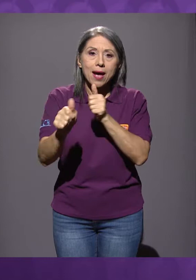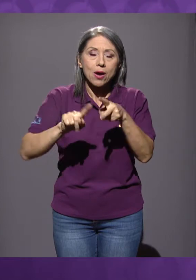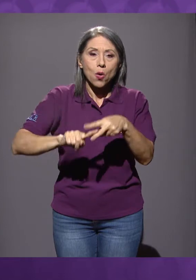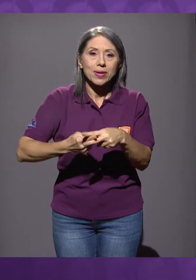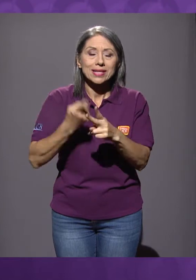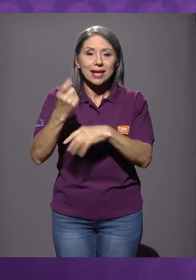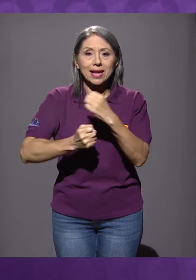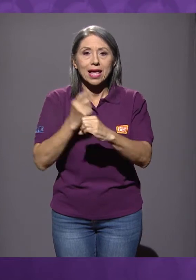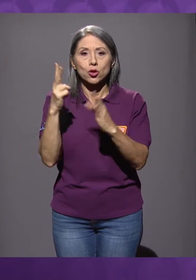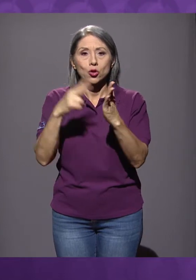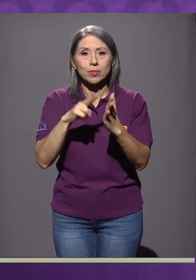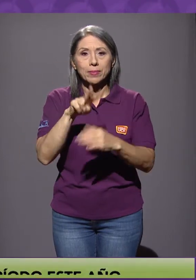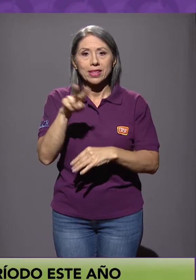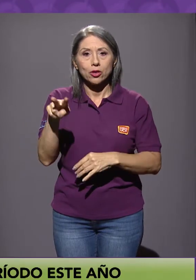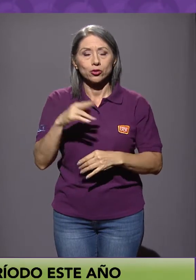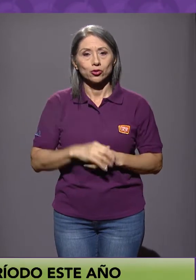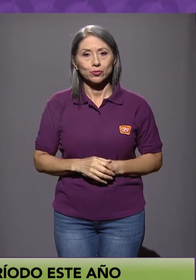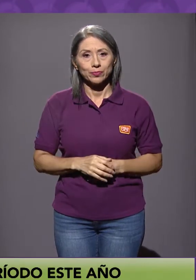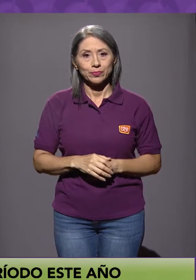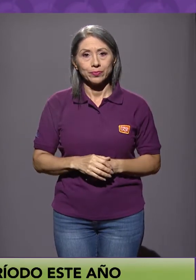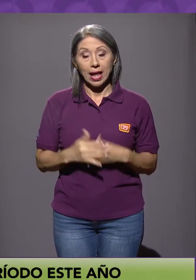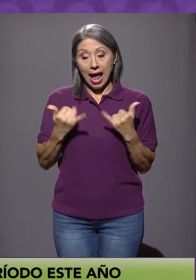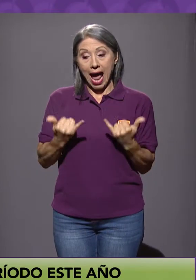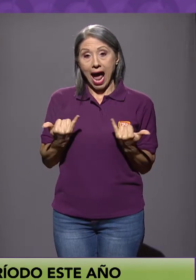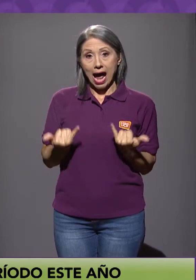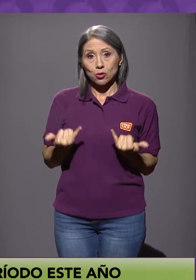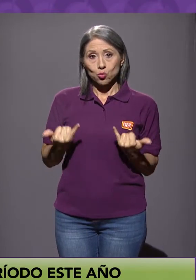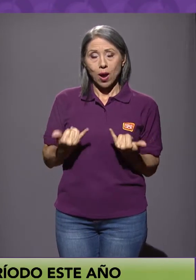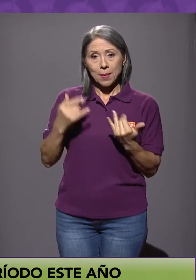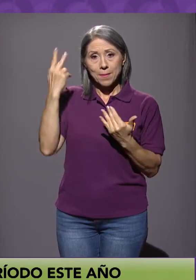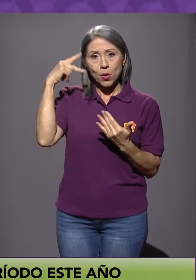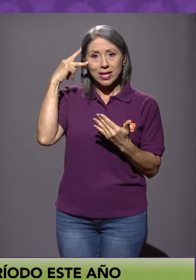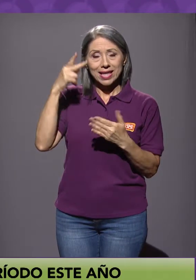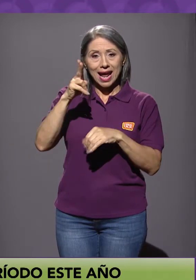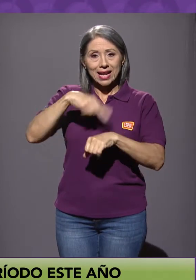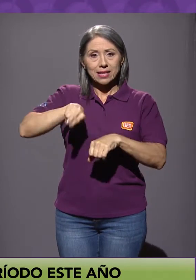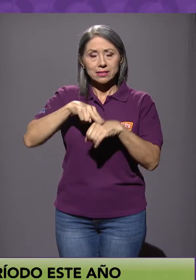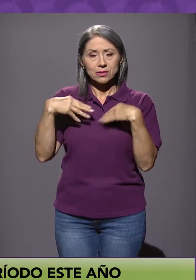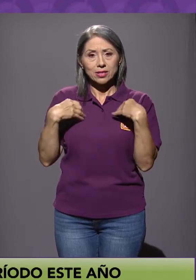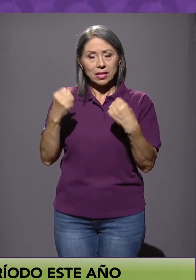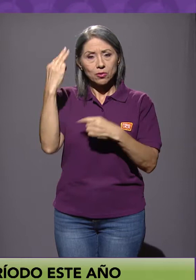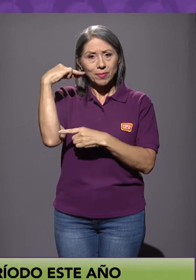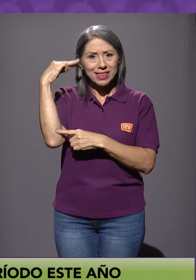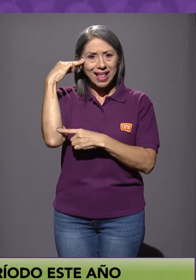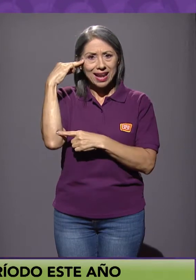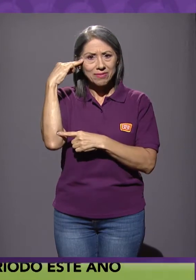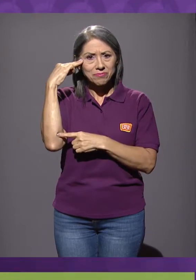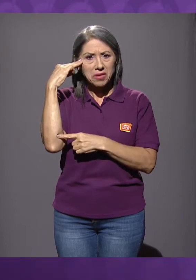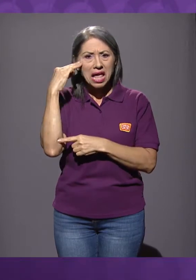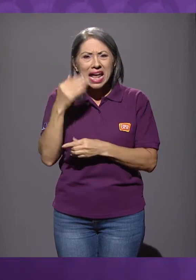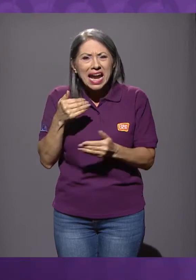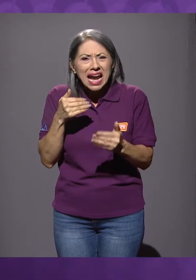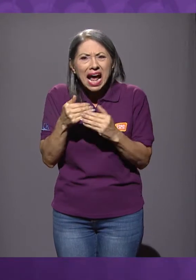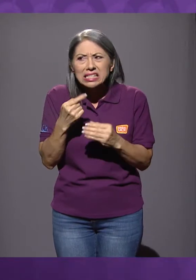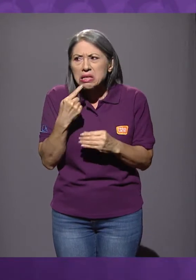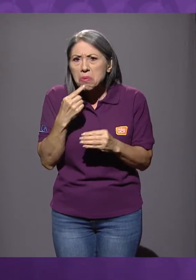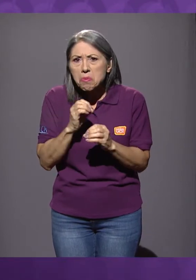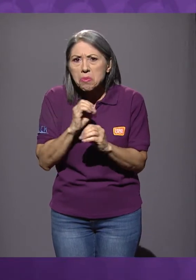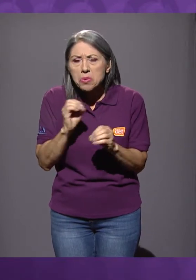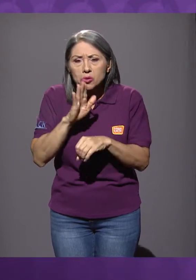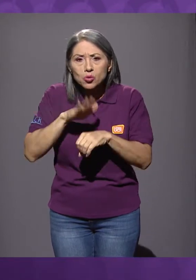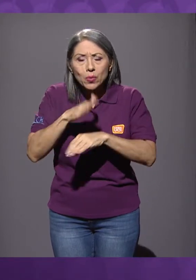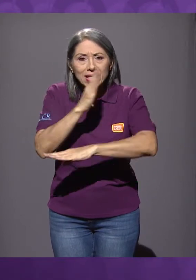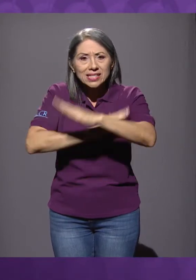en 2022. La actual Política Nacional de Salud Mental menciona de forma escasa la